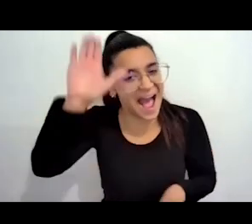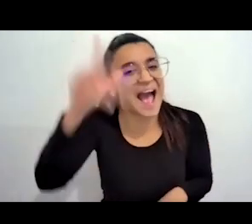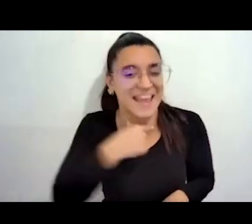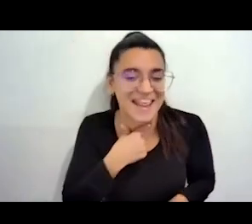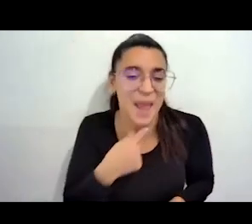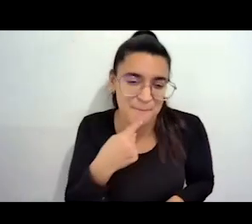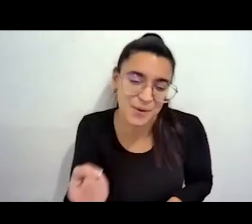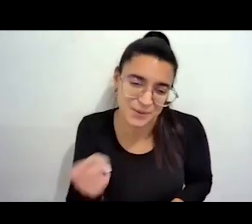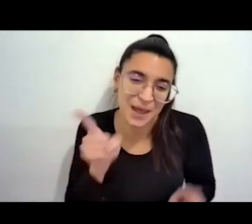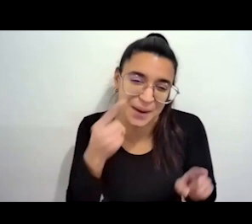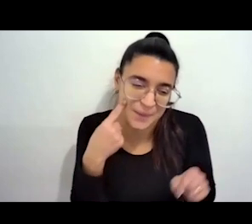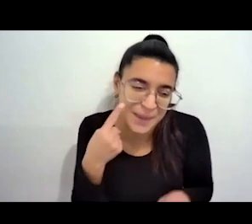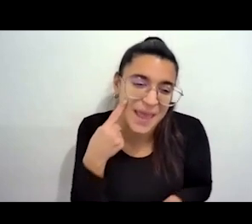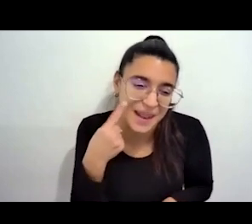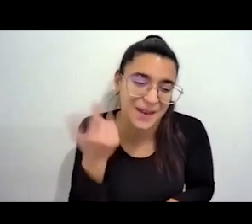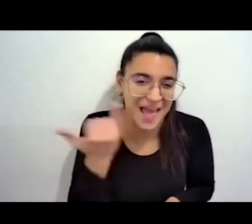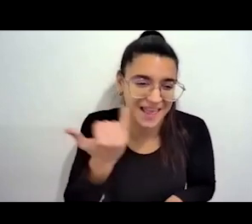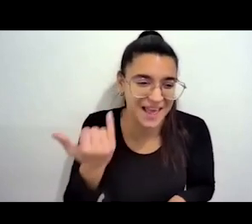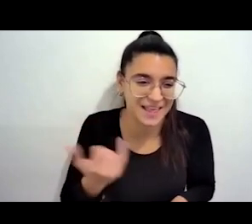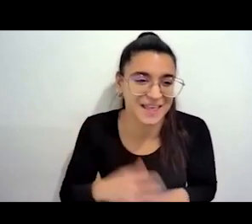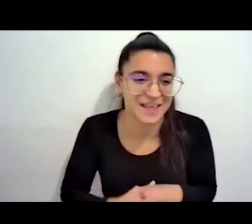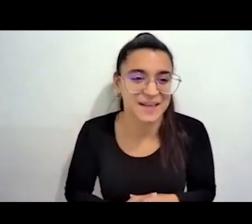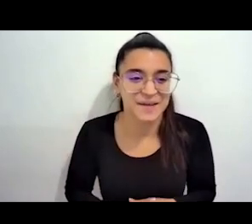quería preguntar?